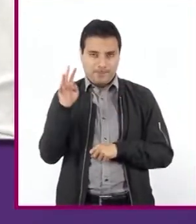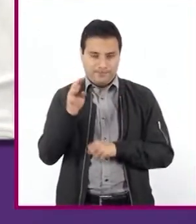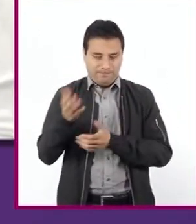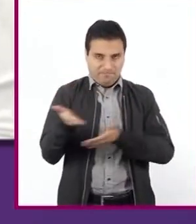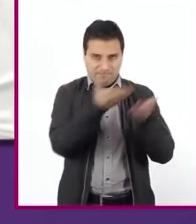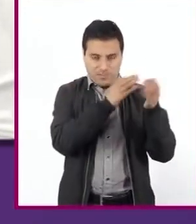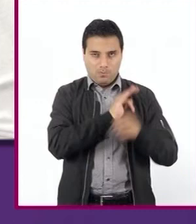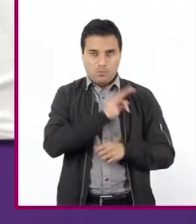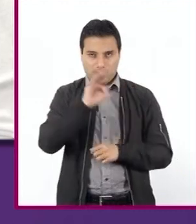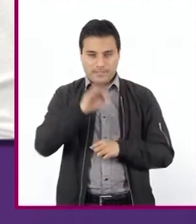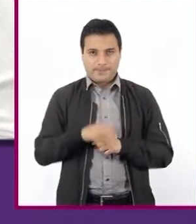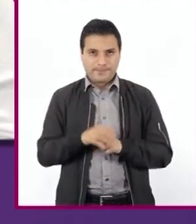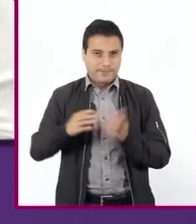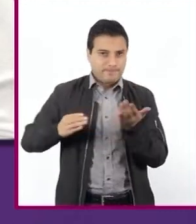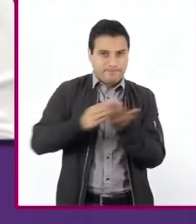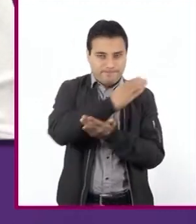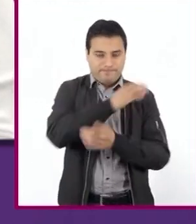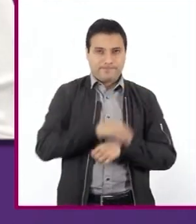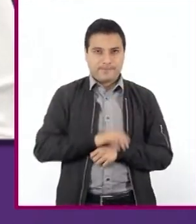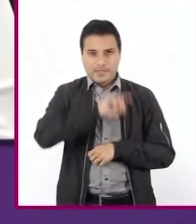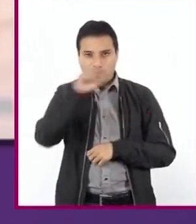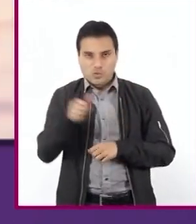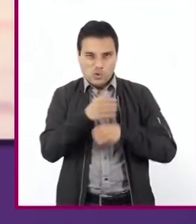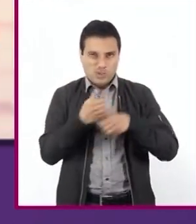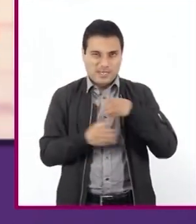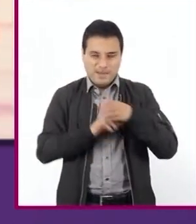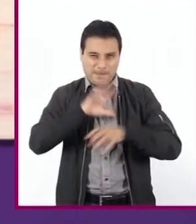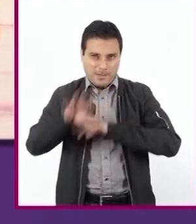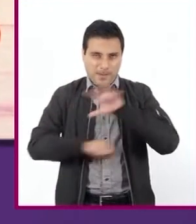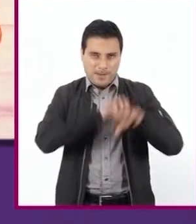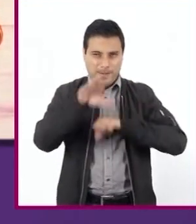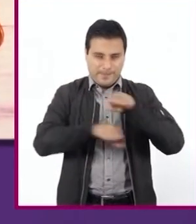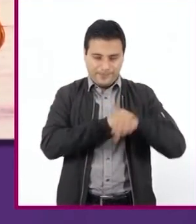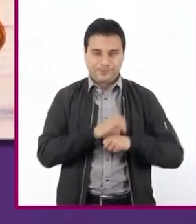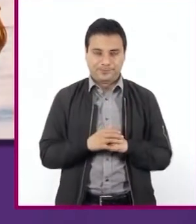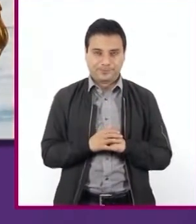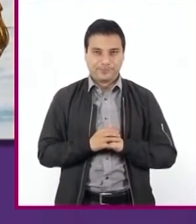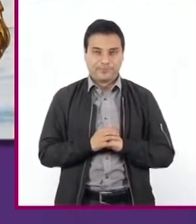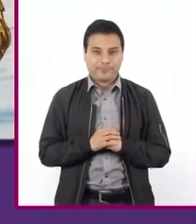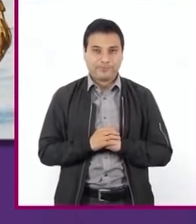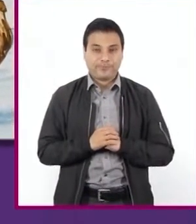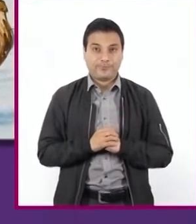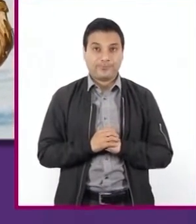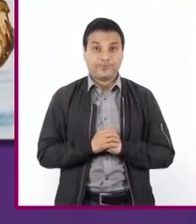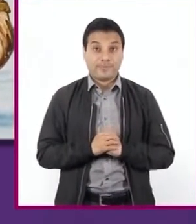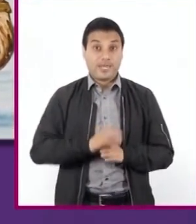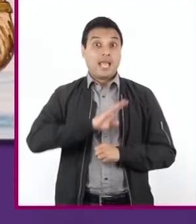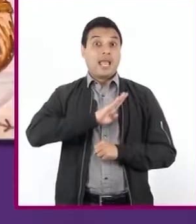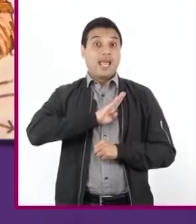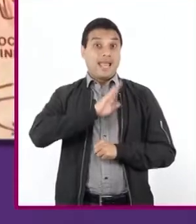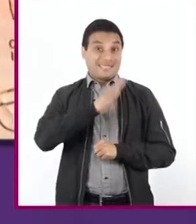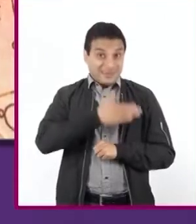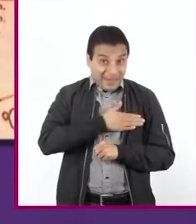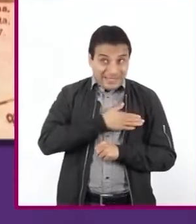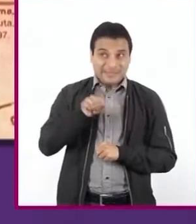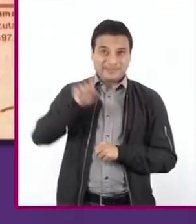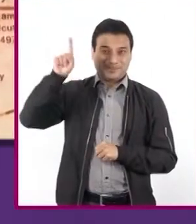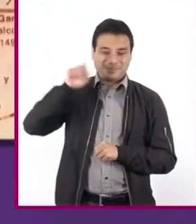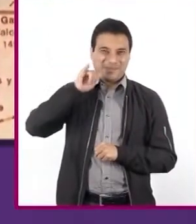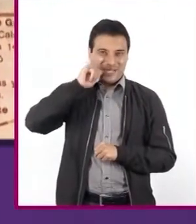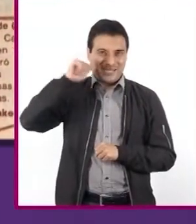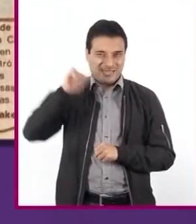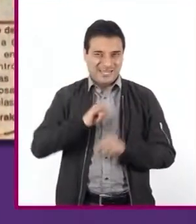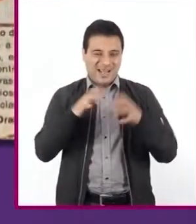está también haciendo su expansión europea. España está en guerra en Italia contra